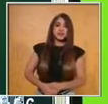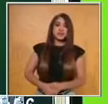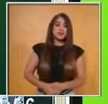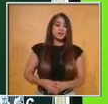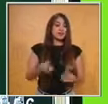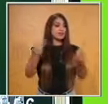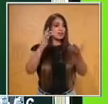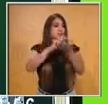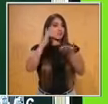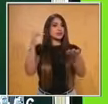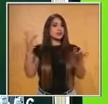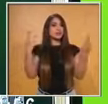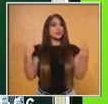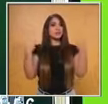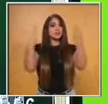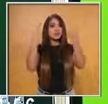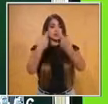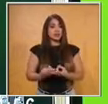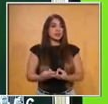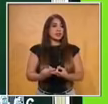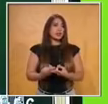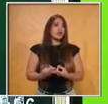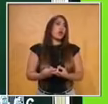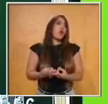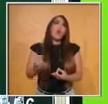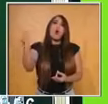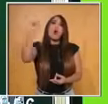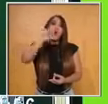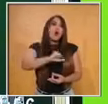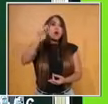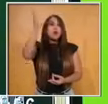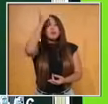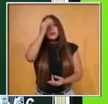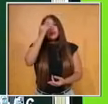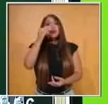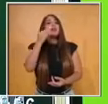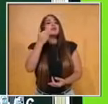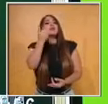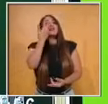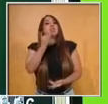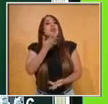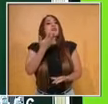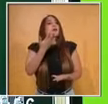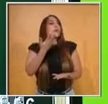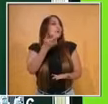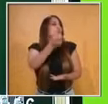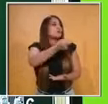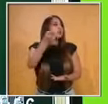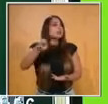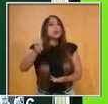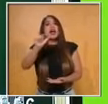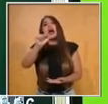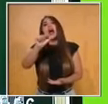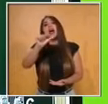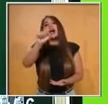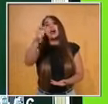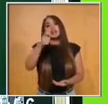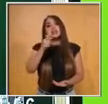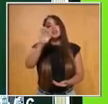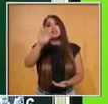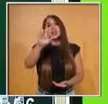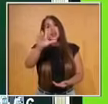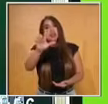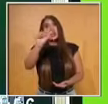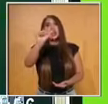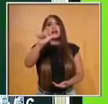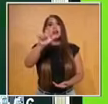Muchísimas gracias, maestros. Increíble lo que aprendimos el día de hoy. Quiero mandar muchos saludos a Axel, a Alexander, a Gael.